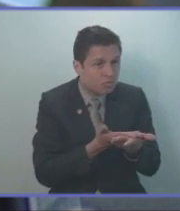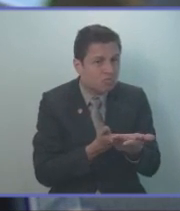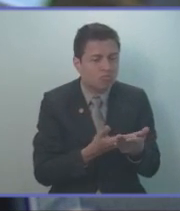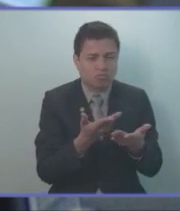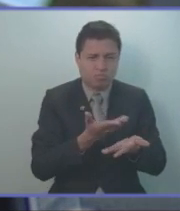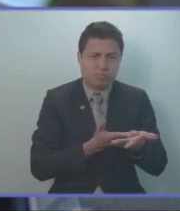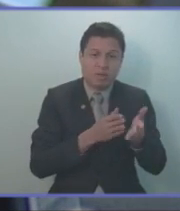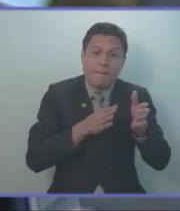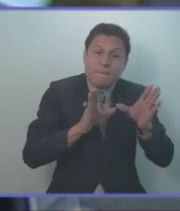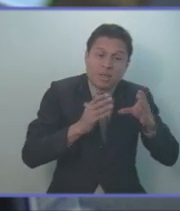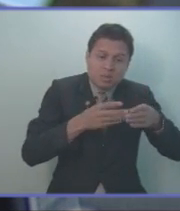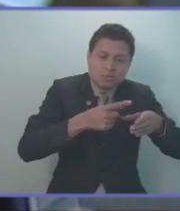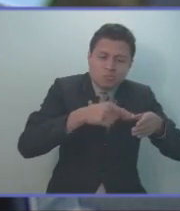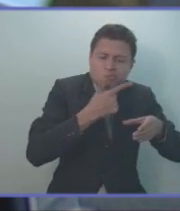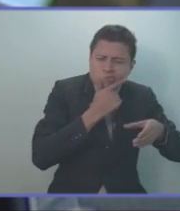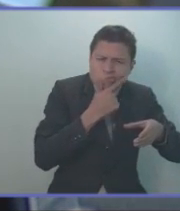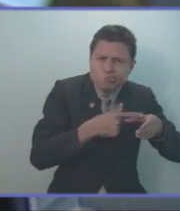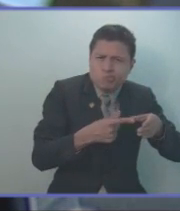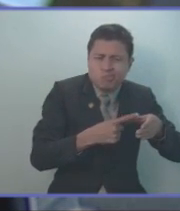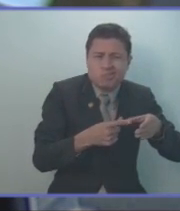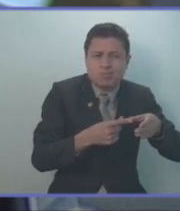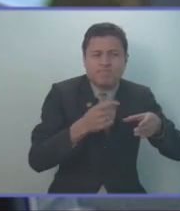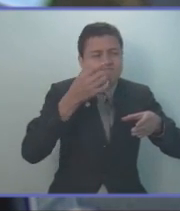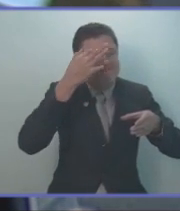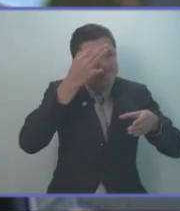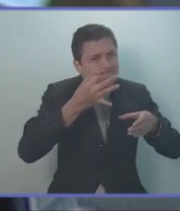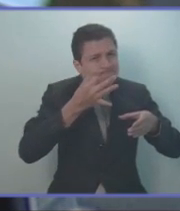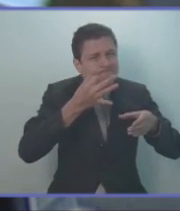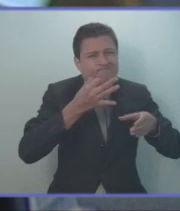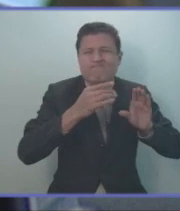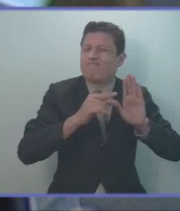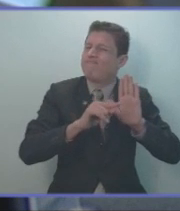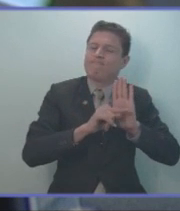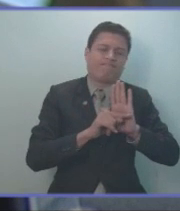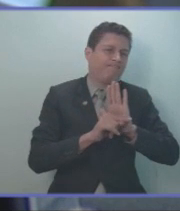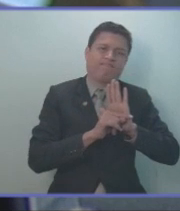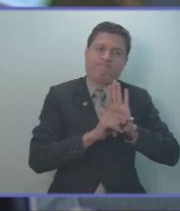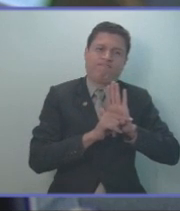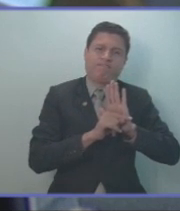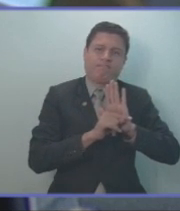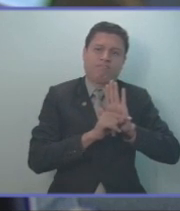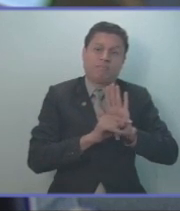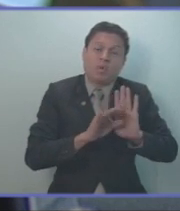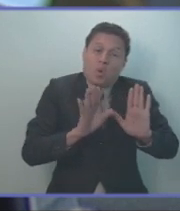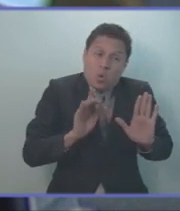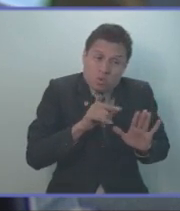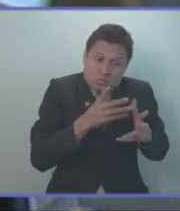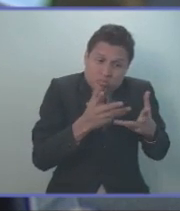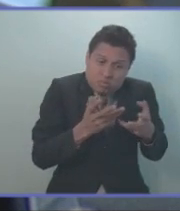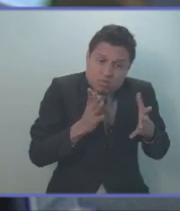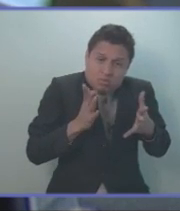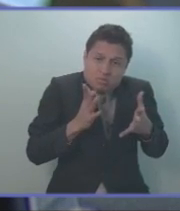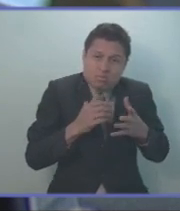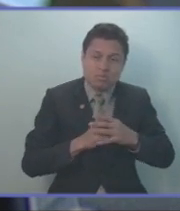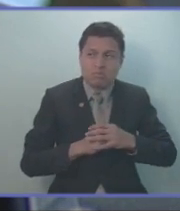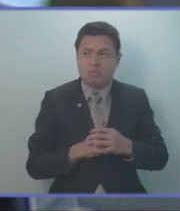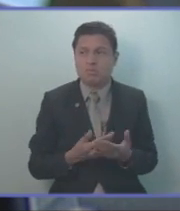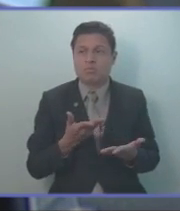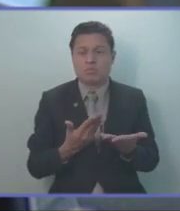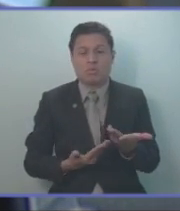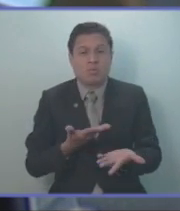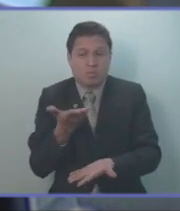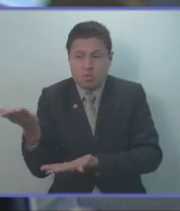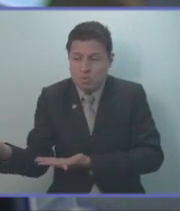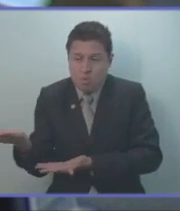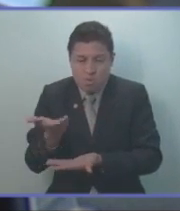la decisión que se toma es en el sentido negativo o, si se quiere, apuesto proponiendo